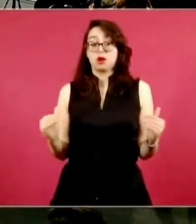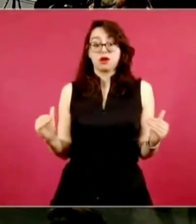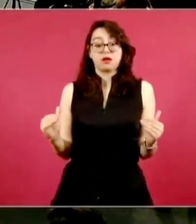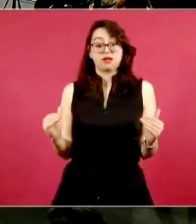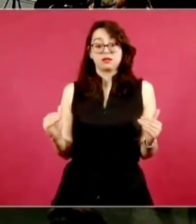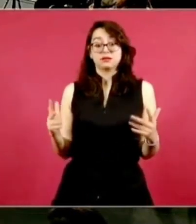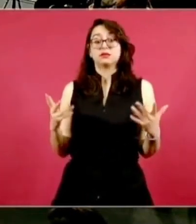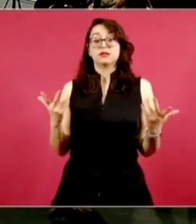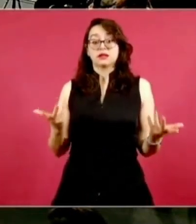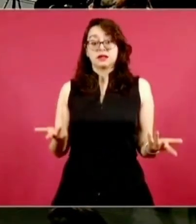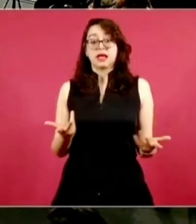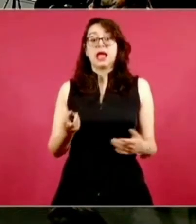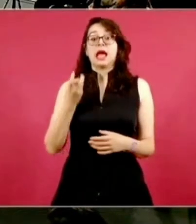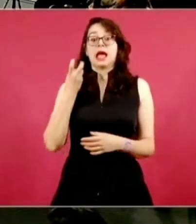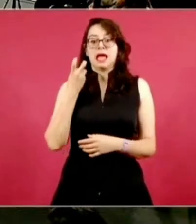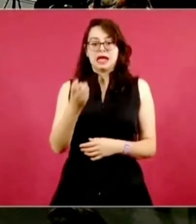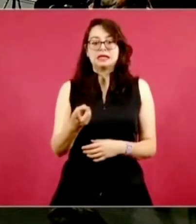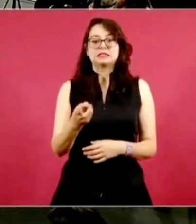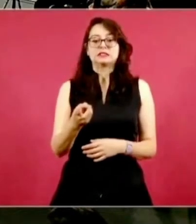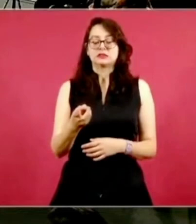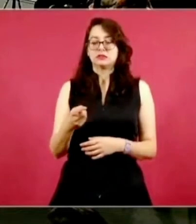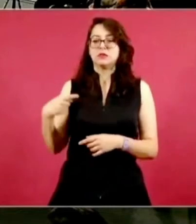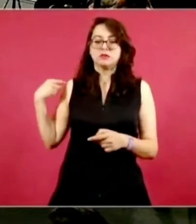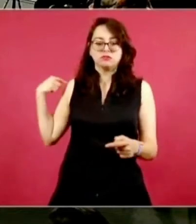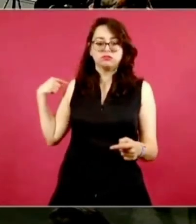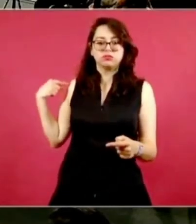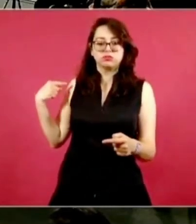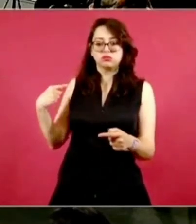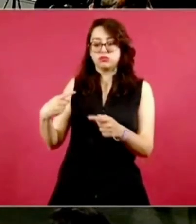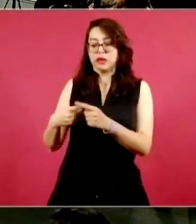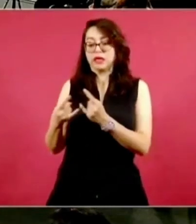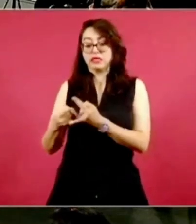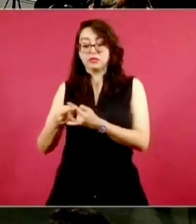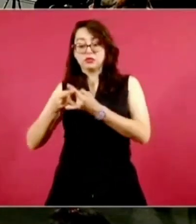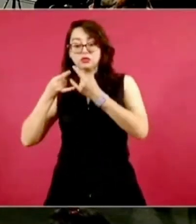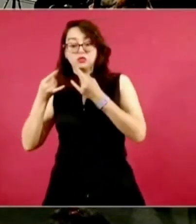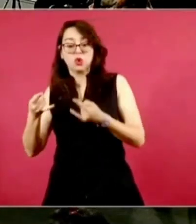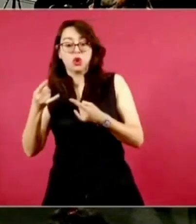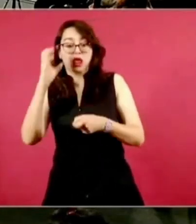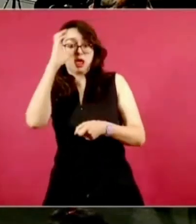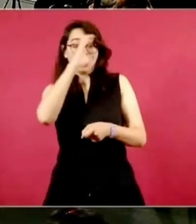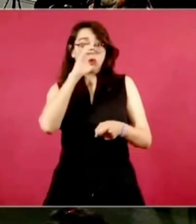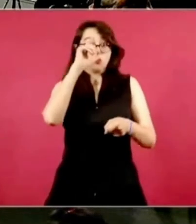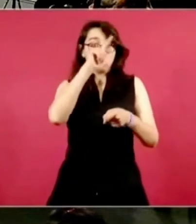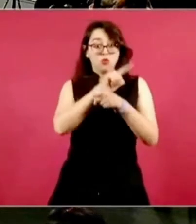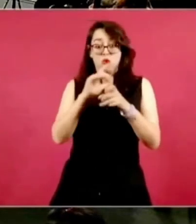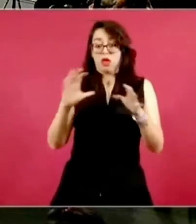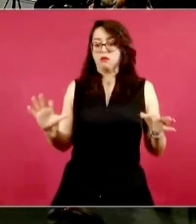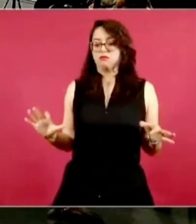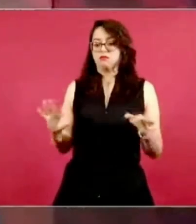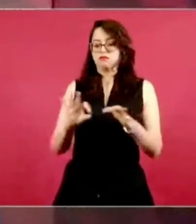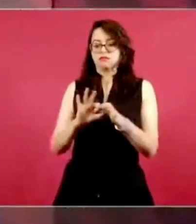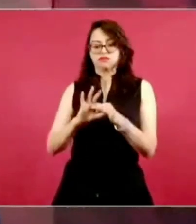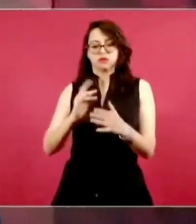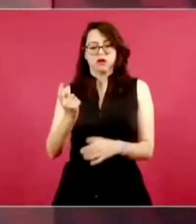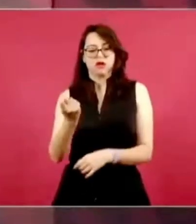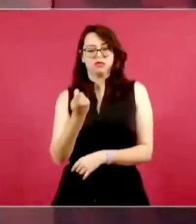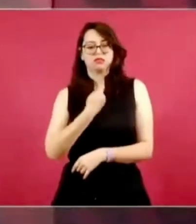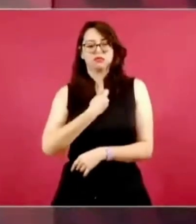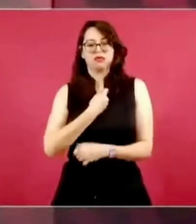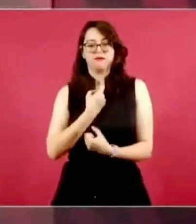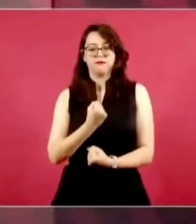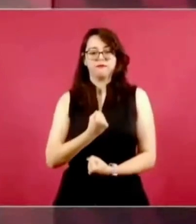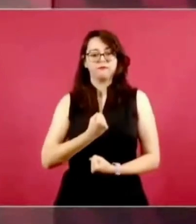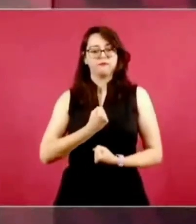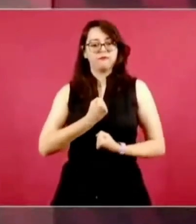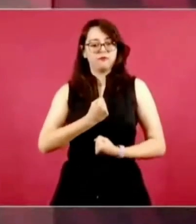con nuestra tradición cultural es lo que nos ha dado mucha fortaleza y es lo que nos ha